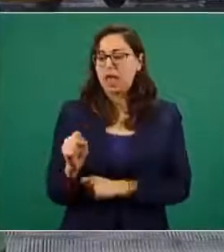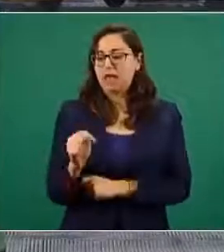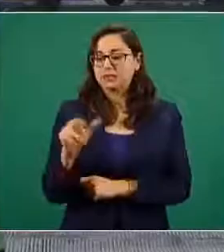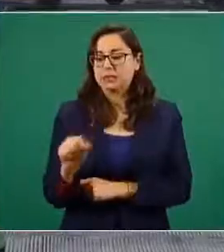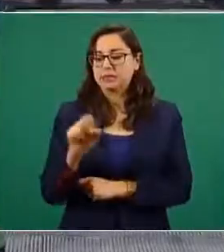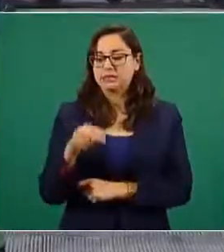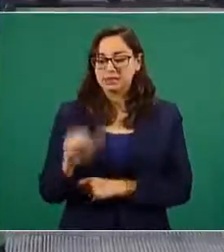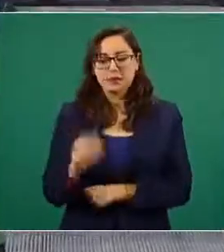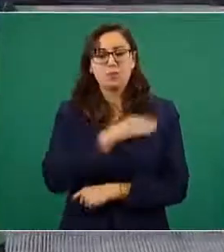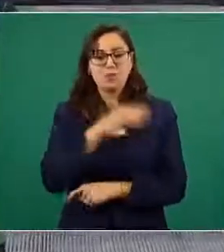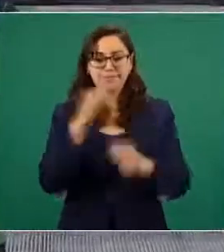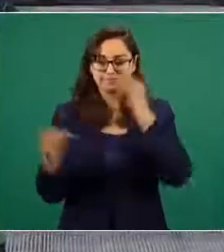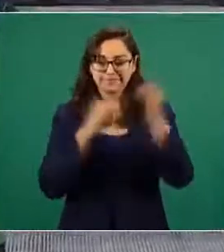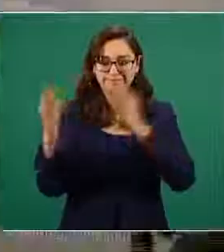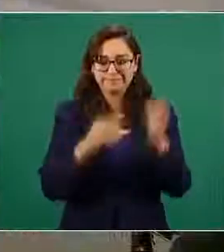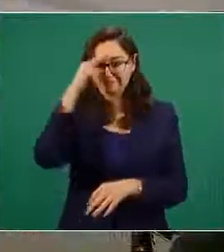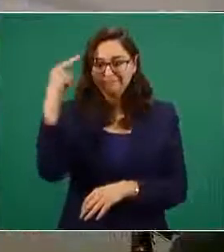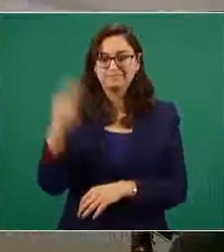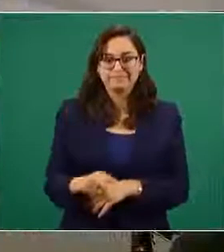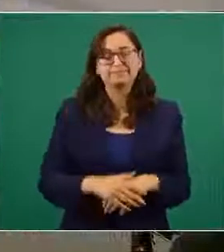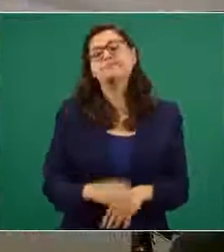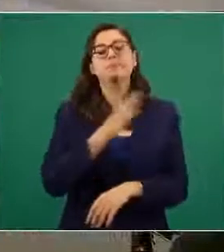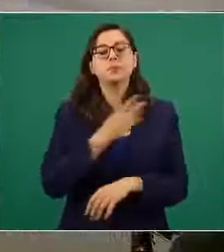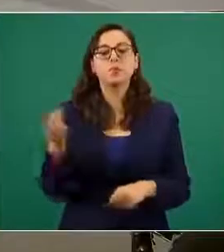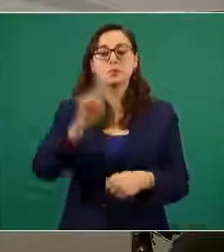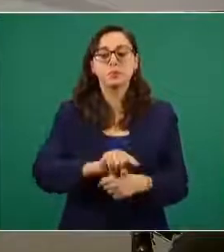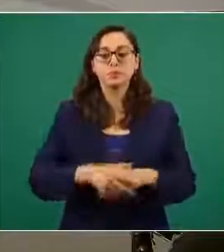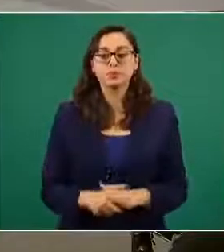AstraZeneca. Buenas noticias para México, buen día.